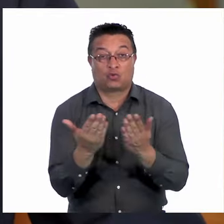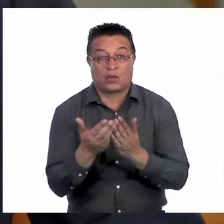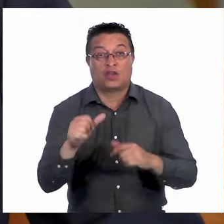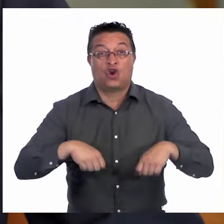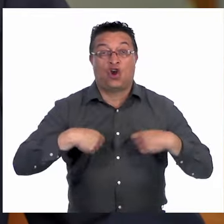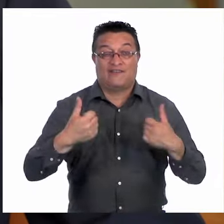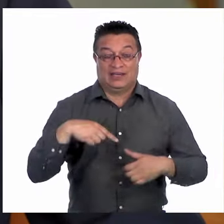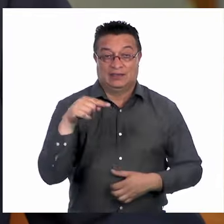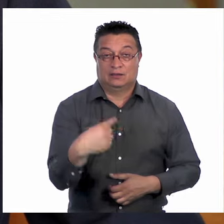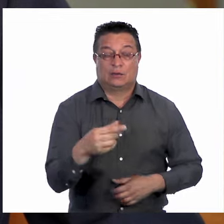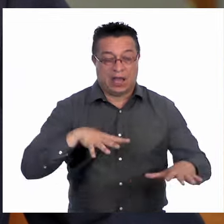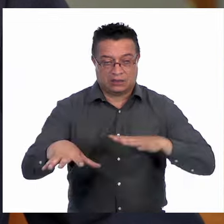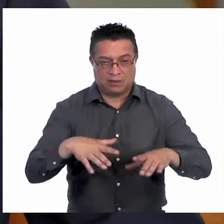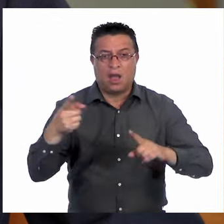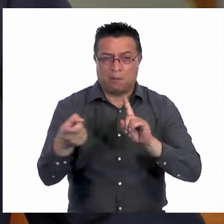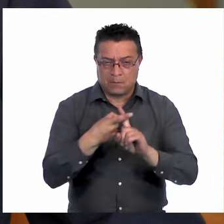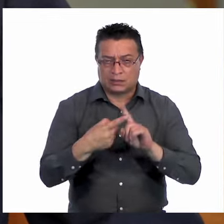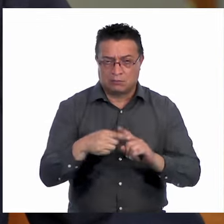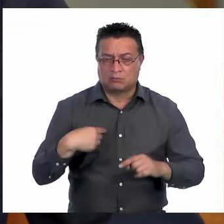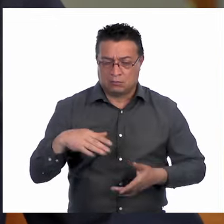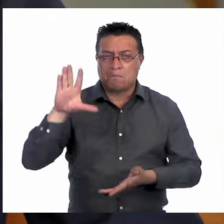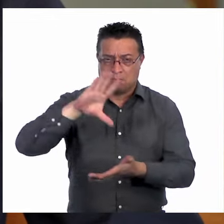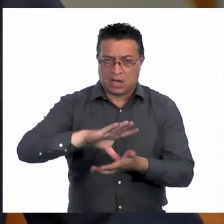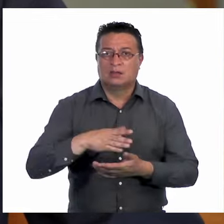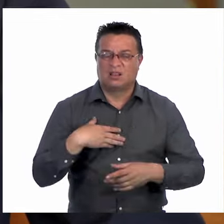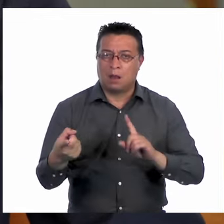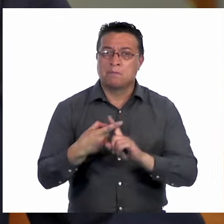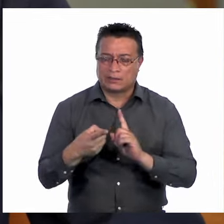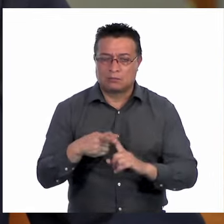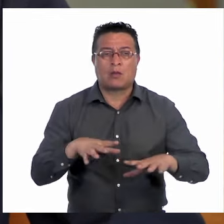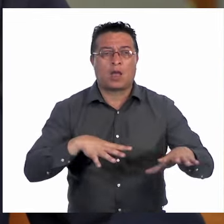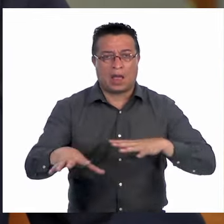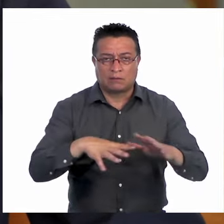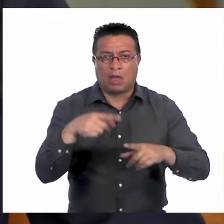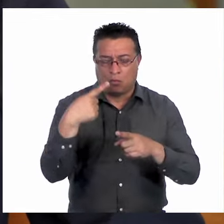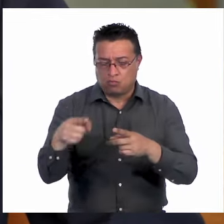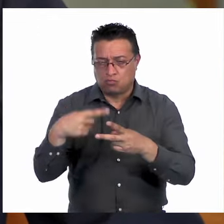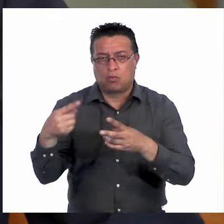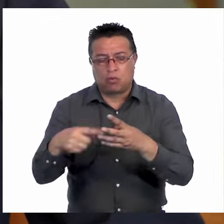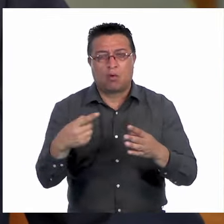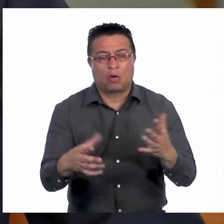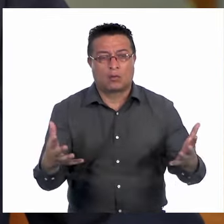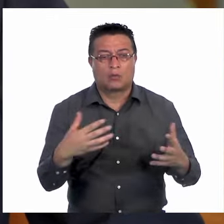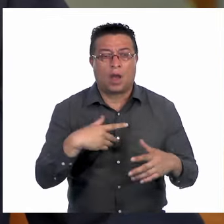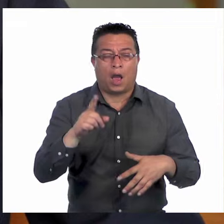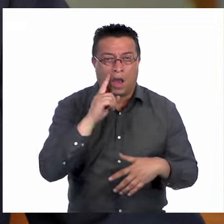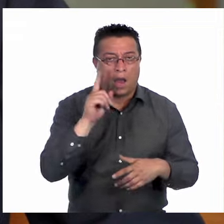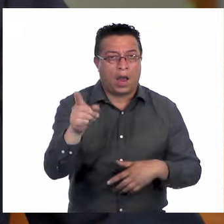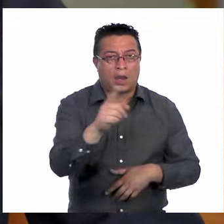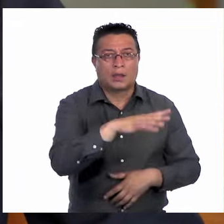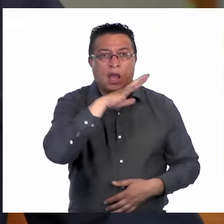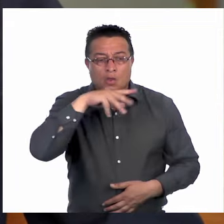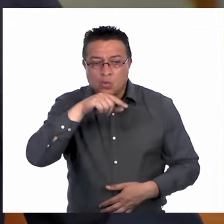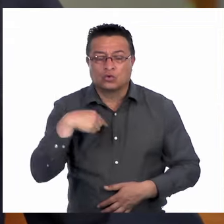estudiantes y adolescentes participemos en estas actividades porque somos partícipes del país, somos partícipes de muchas actividades y bueno, si algo